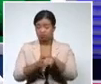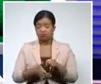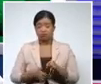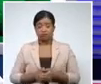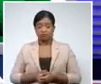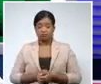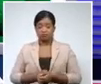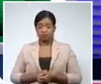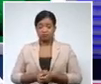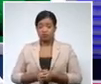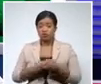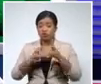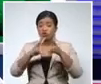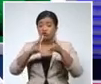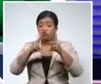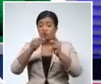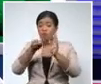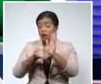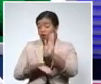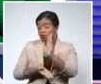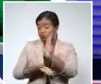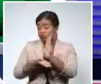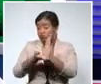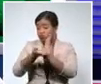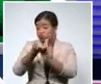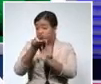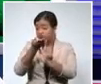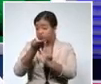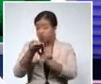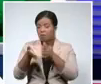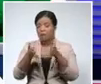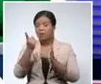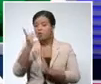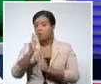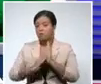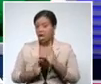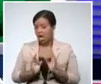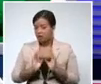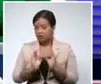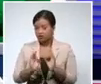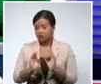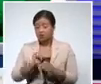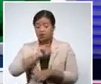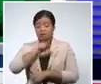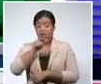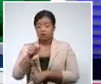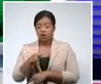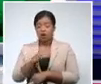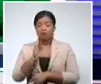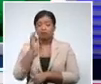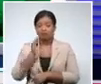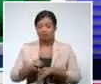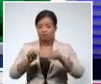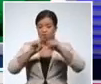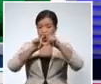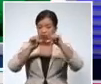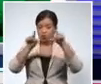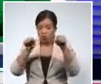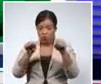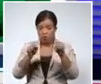número mayor, como hace más de un mes está ocurriendo, de casos autóctonos,